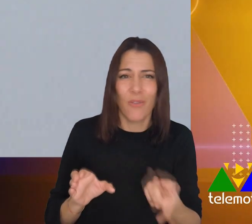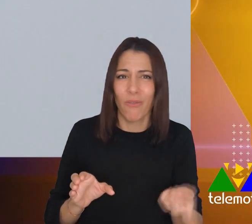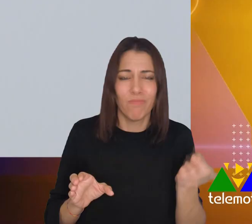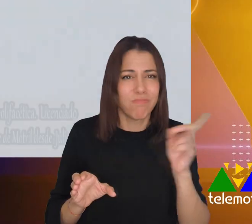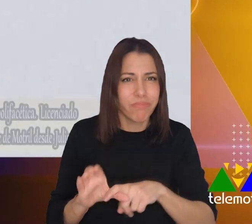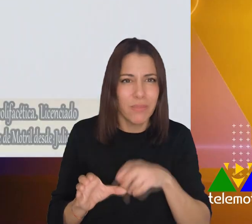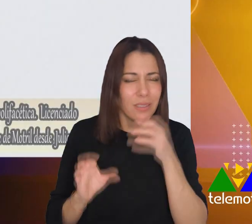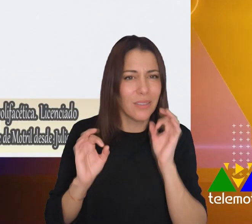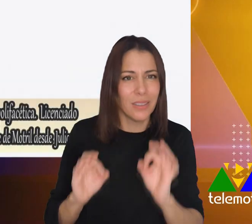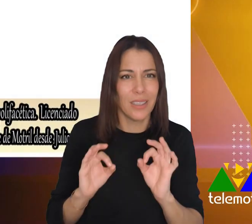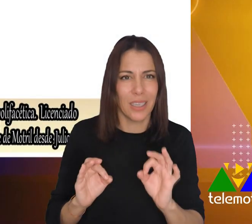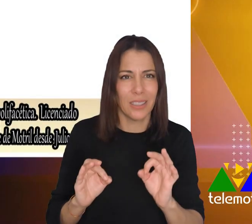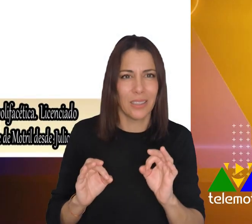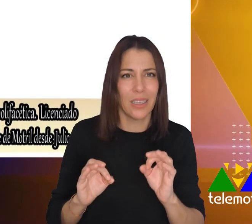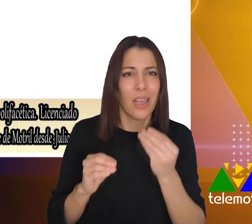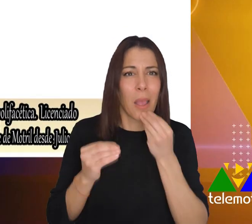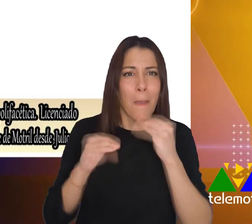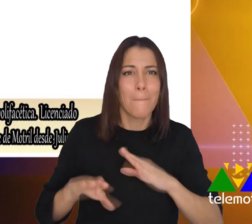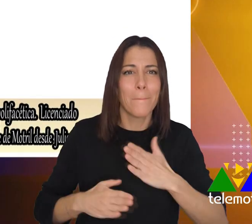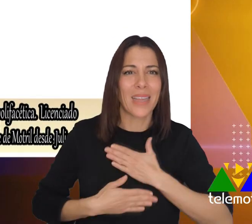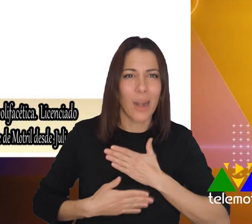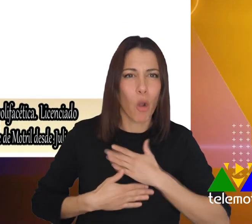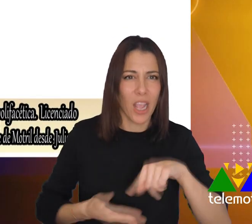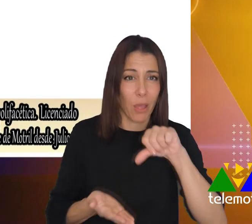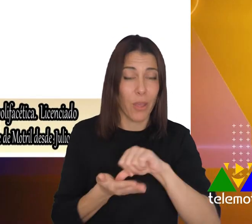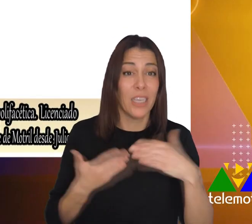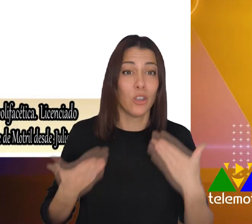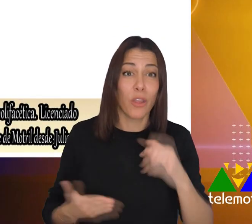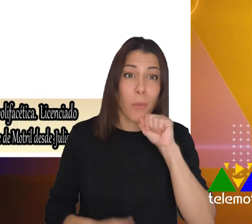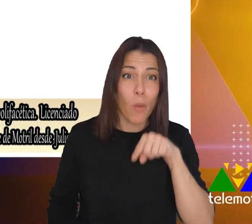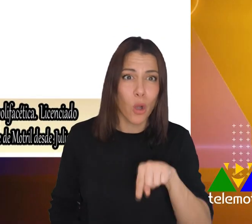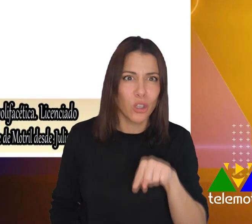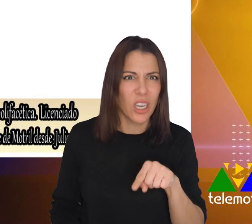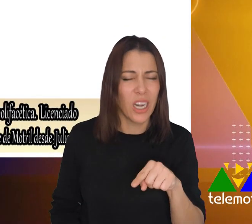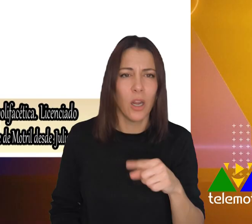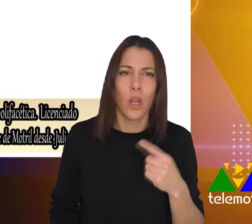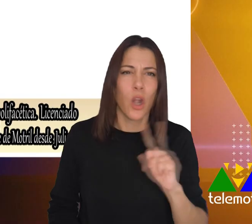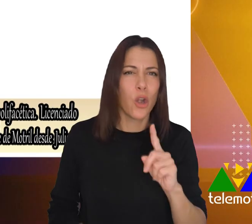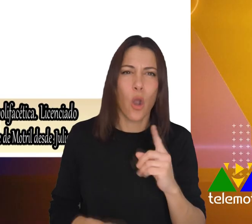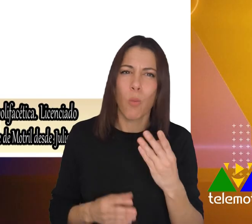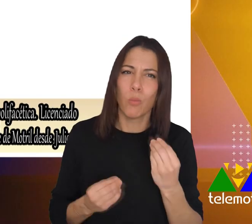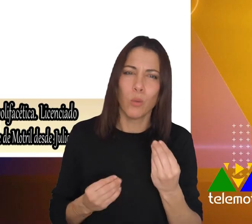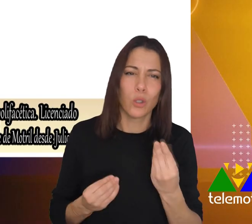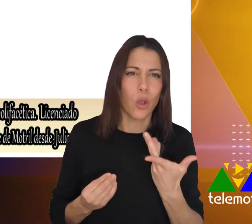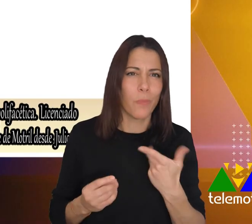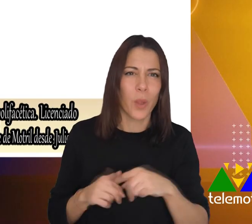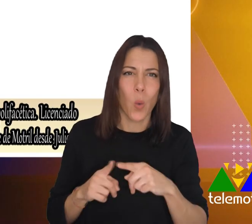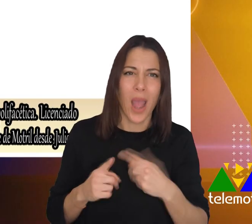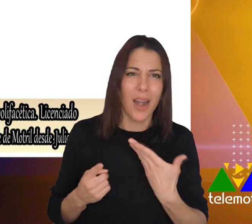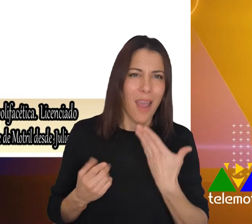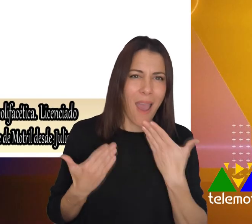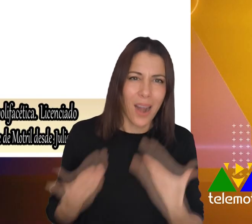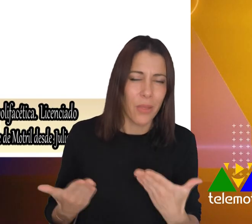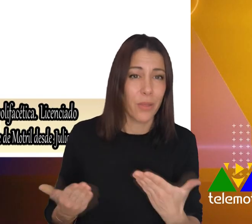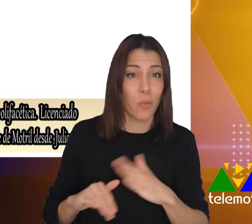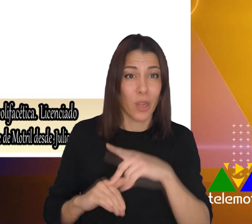acervo patrimonial de la ciudad. Por Motril en ese aspecto hemos sido poco agradecidos, ¿no? Es decir, este personaje se